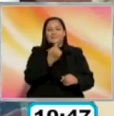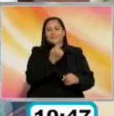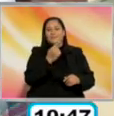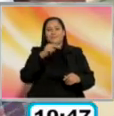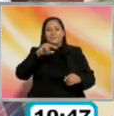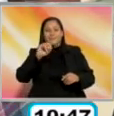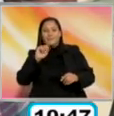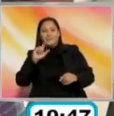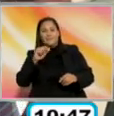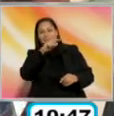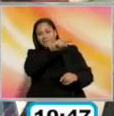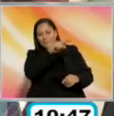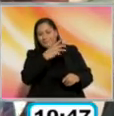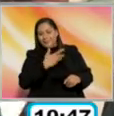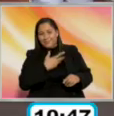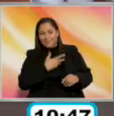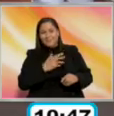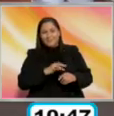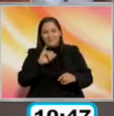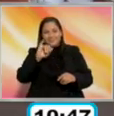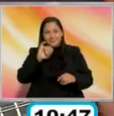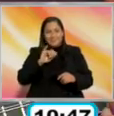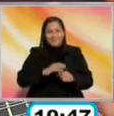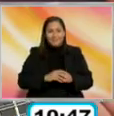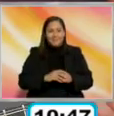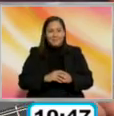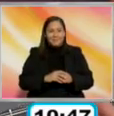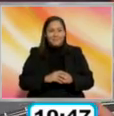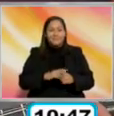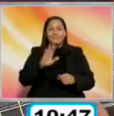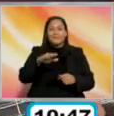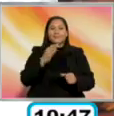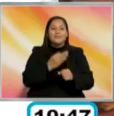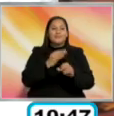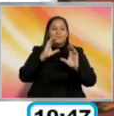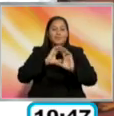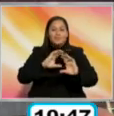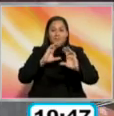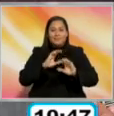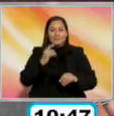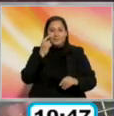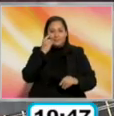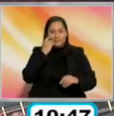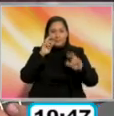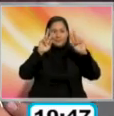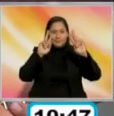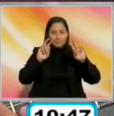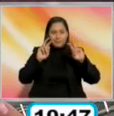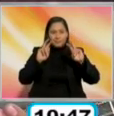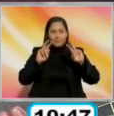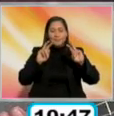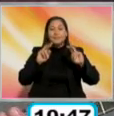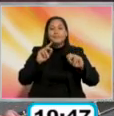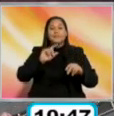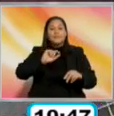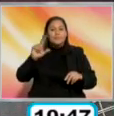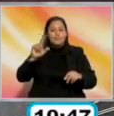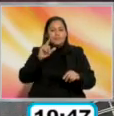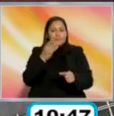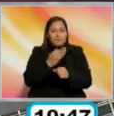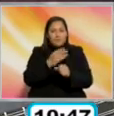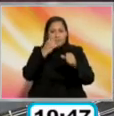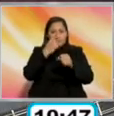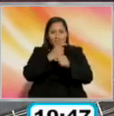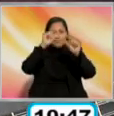Nota, que ahí anda, ¿no? Así es. Muy bien. Ahora sí que... Oye, ¿qué nos van a interpretar? Vamos a tocar un temita que, bueno, se está colocando en primeros